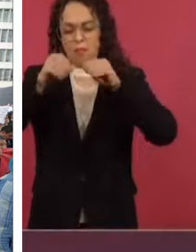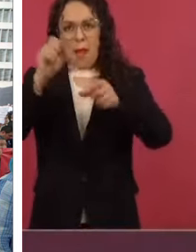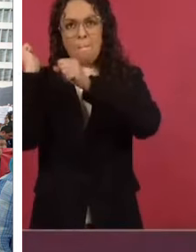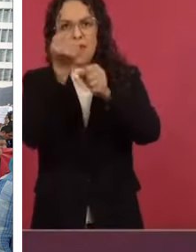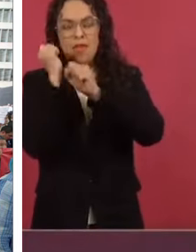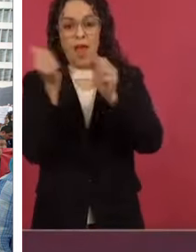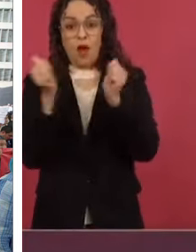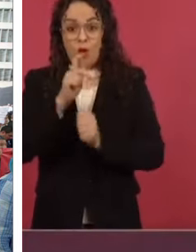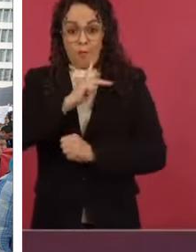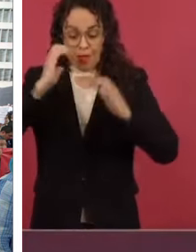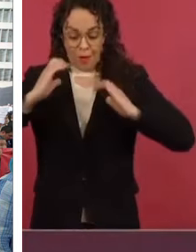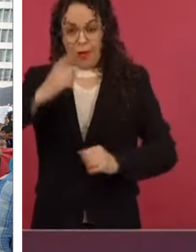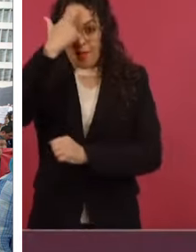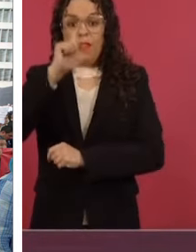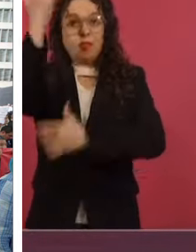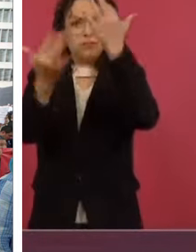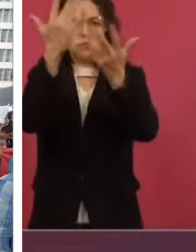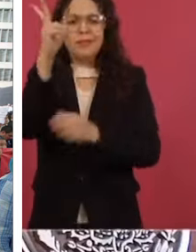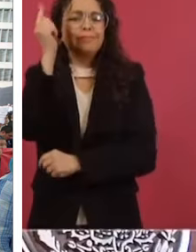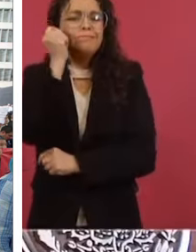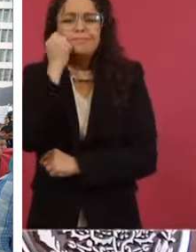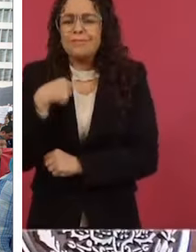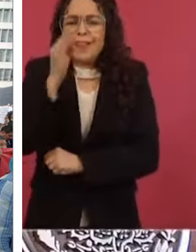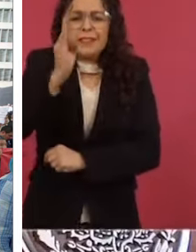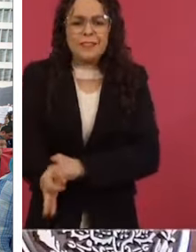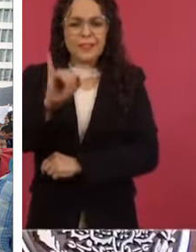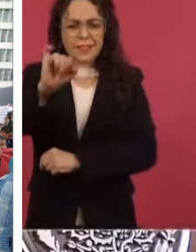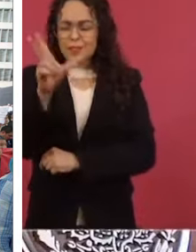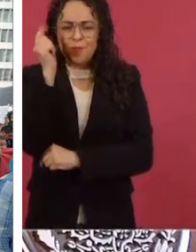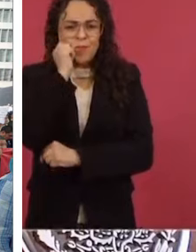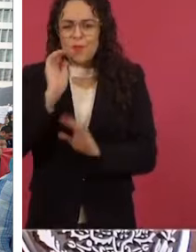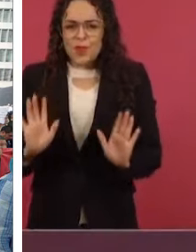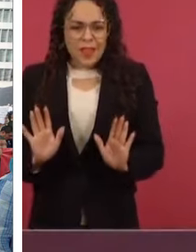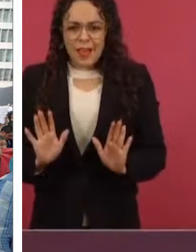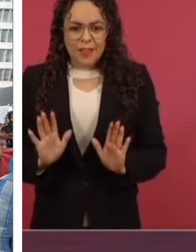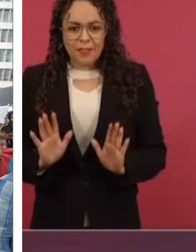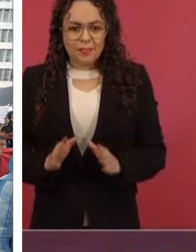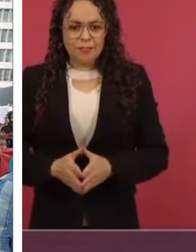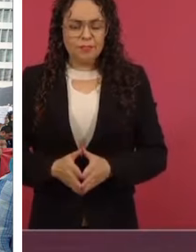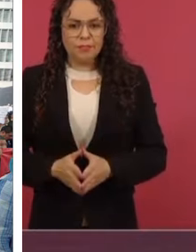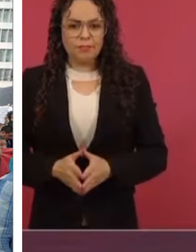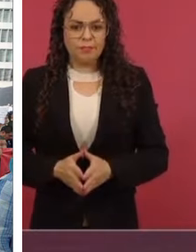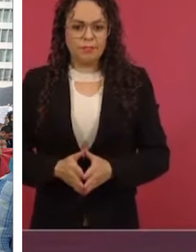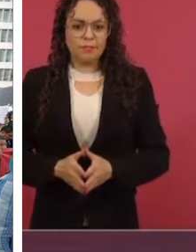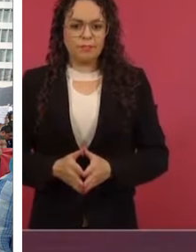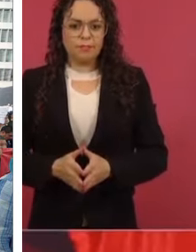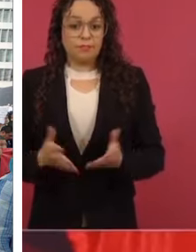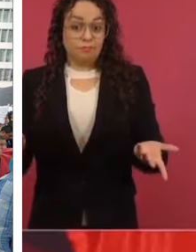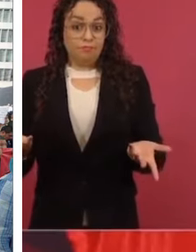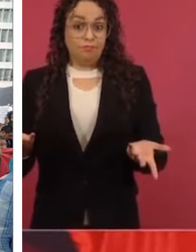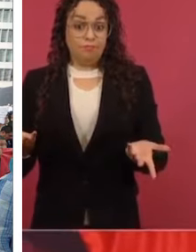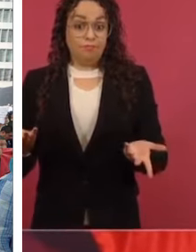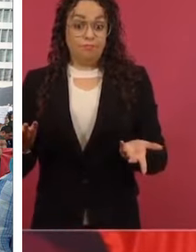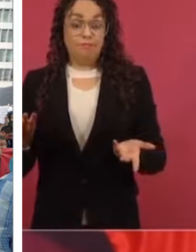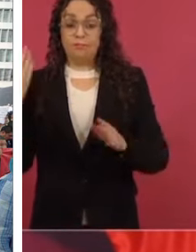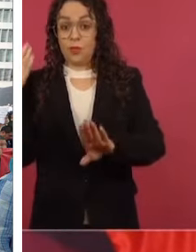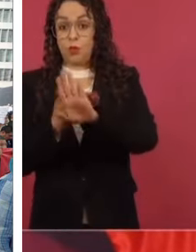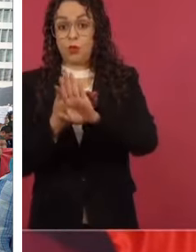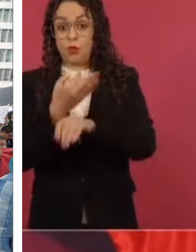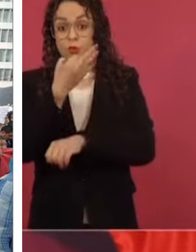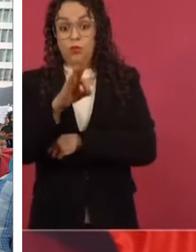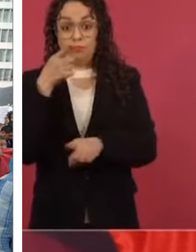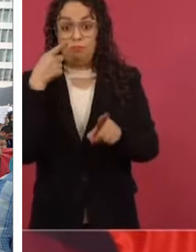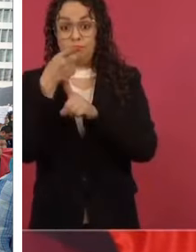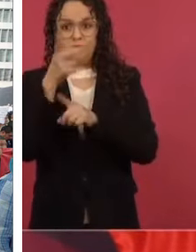No me importa nada, porque está como cuando insultan, pero fíjense, la quema de una piñata o un insulto, y